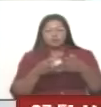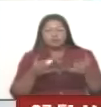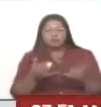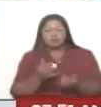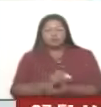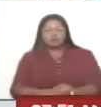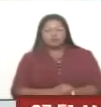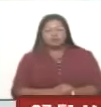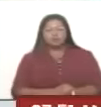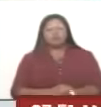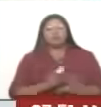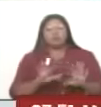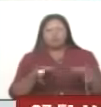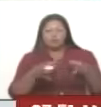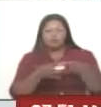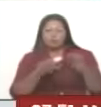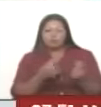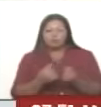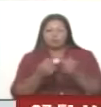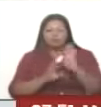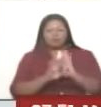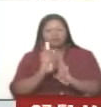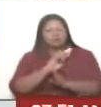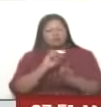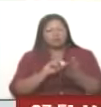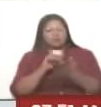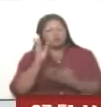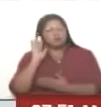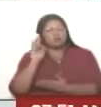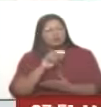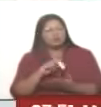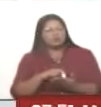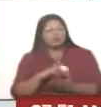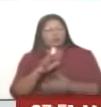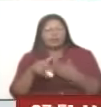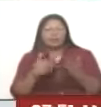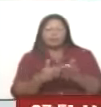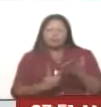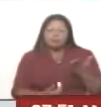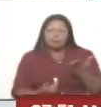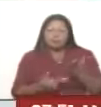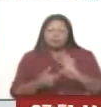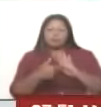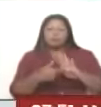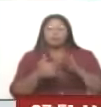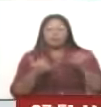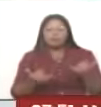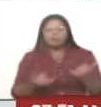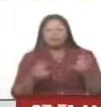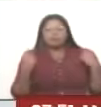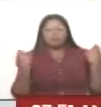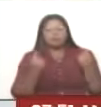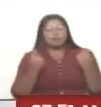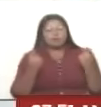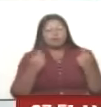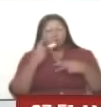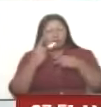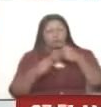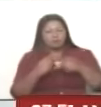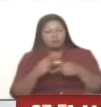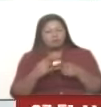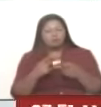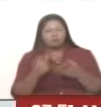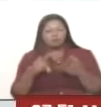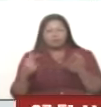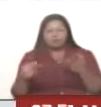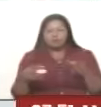¿Revisaría la Comisión de Economía, Finanzas y Desarrollo Nacional de la Asamblea esta propuesta que están presentando estas organizaciones políticas como Acción Democrática y